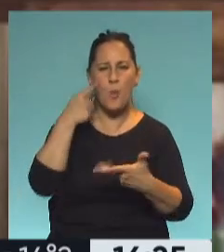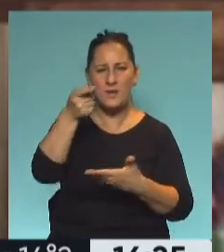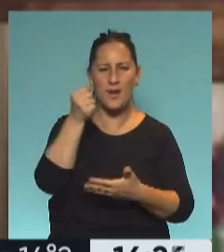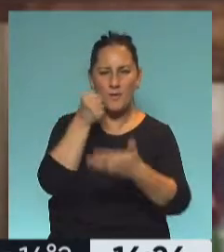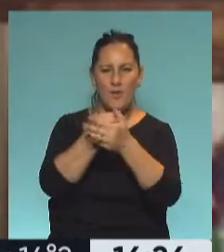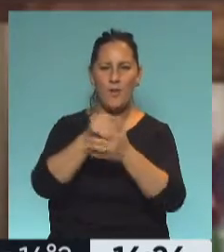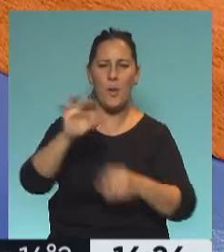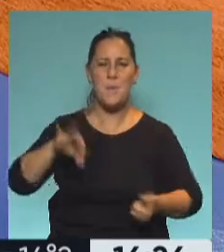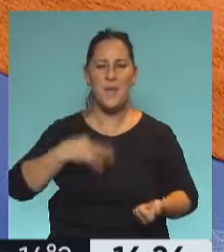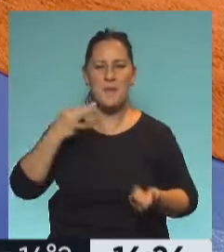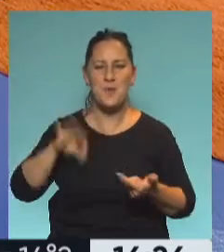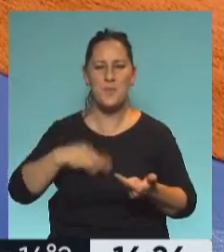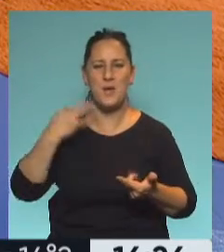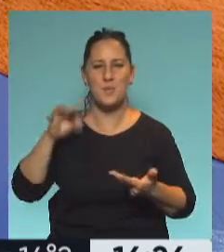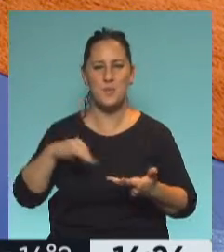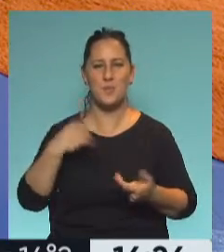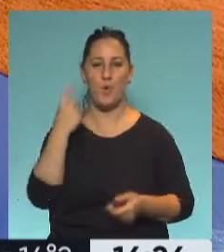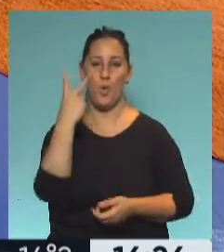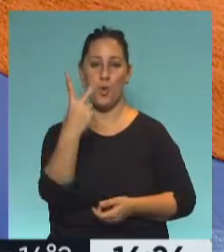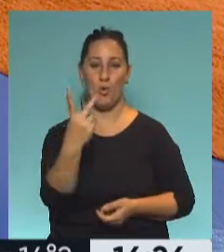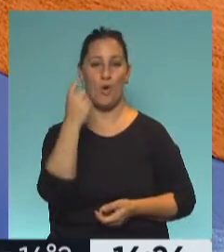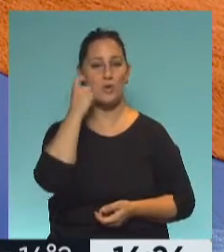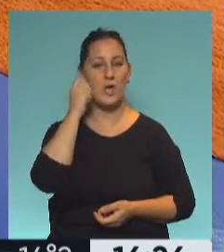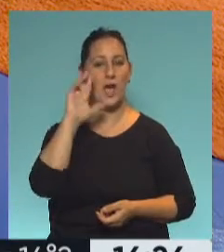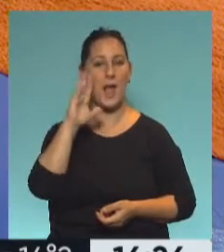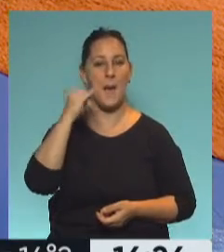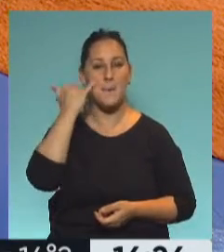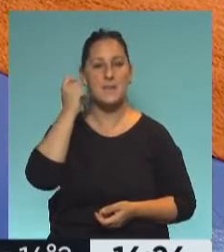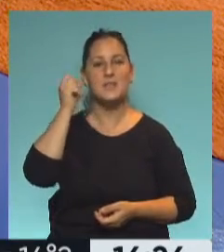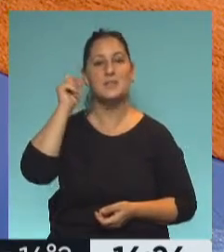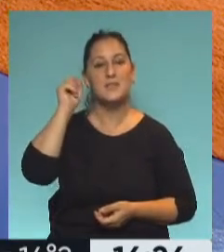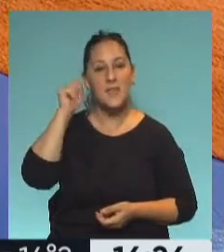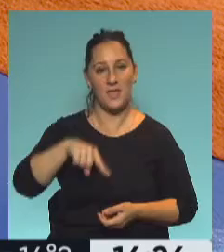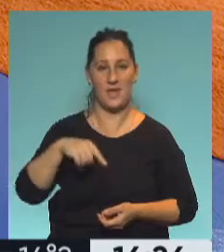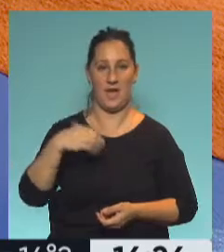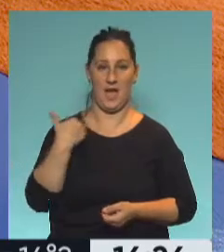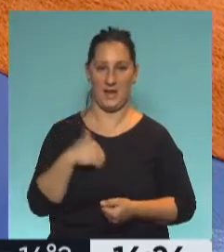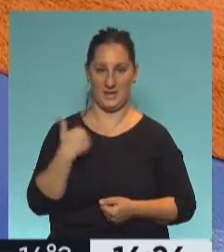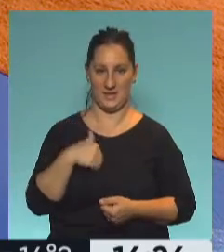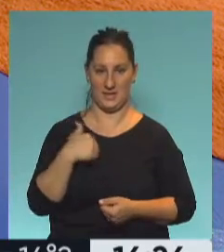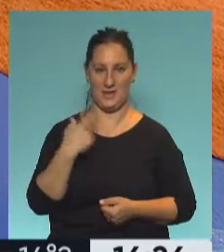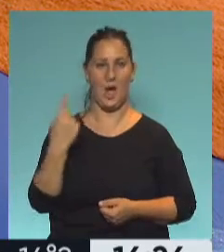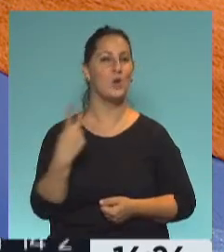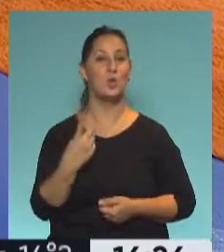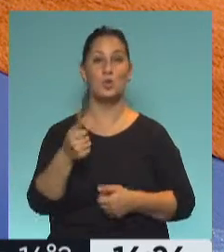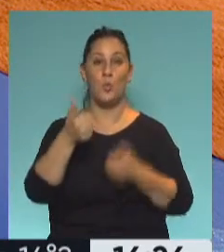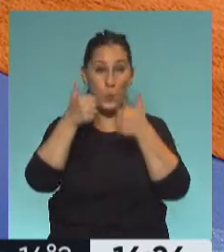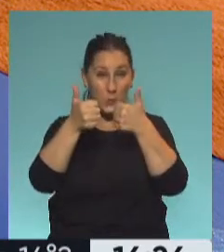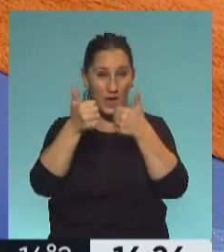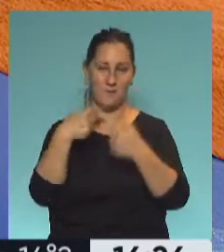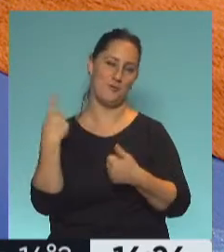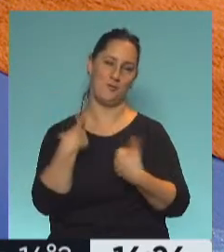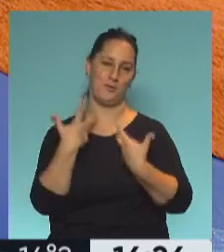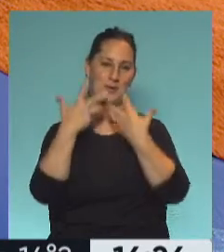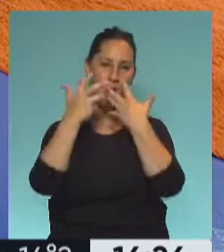tan lindos. Bueno, esos claro. Dos Grammys son de Claudia, son de Argentina, podríamos. Nosotros nos subimos a los éxitos, Claudia.